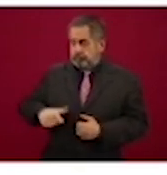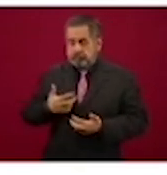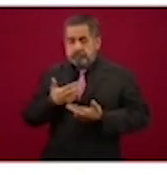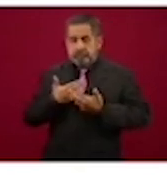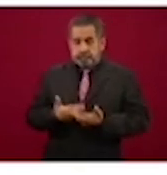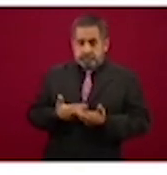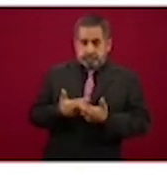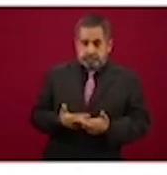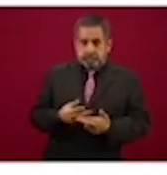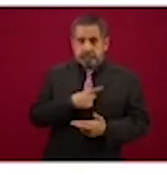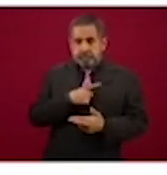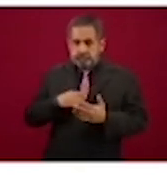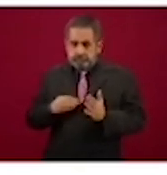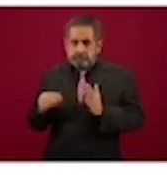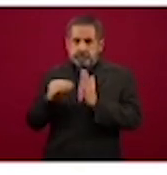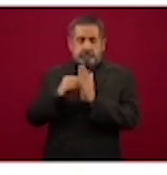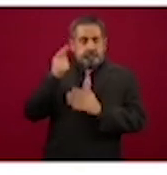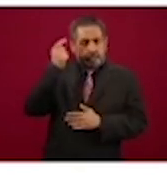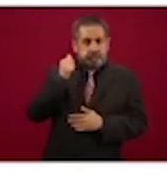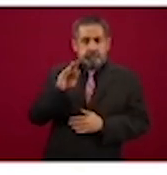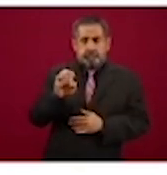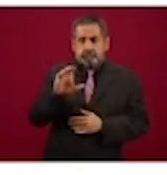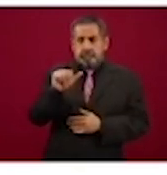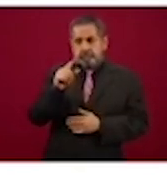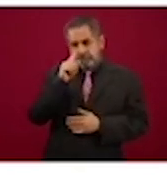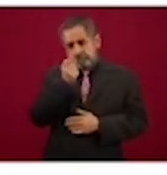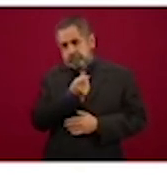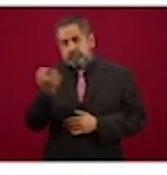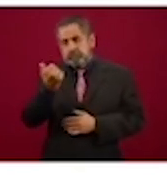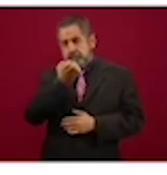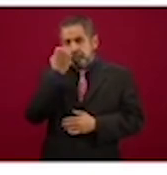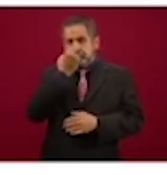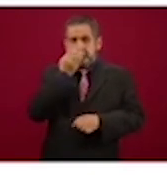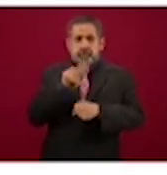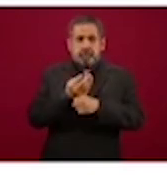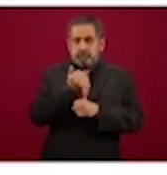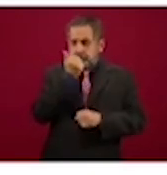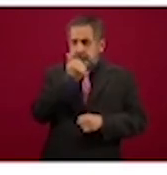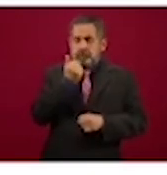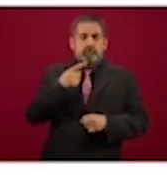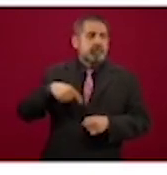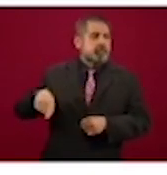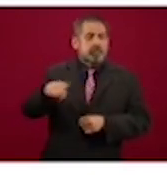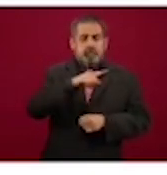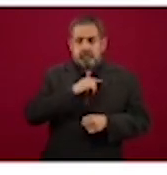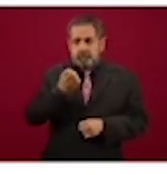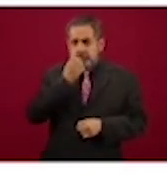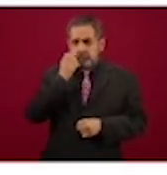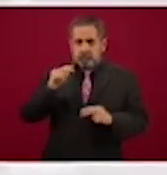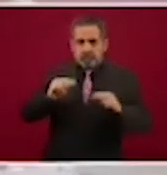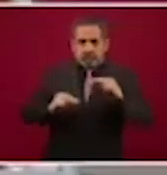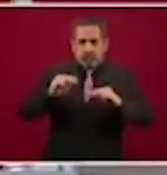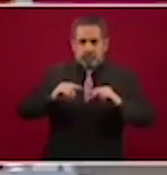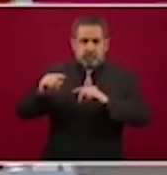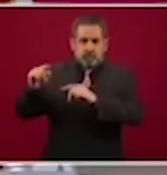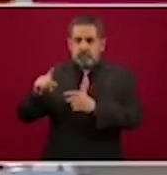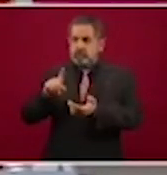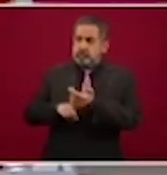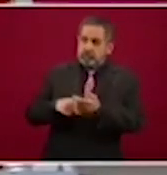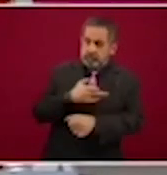deberá establecer un sistema de becas para los estudiantes de todos los niveles escolares pertenecientes a las familias que se